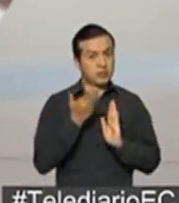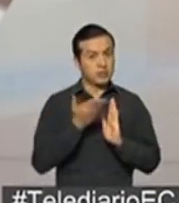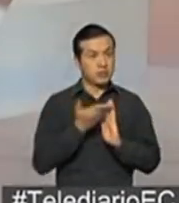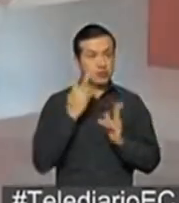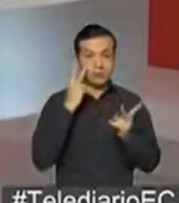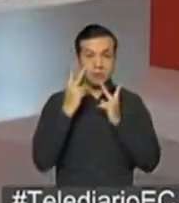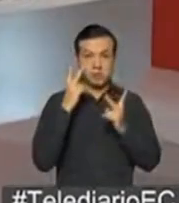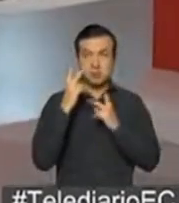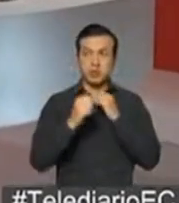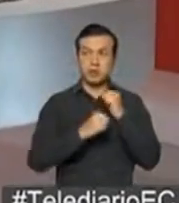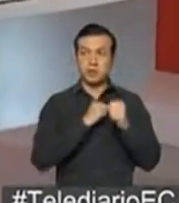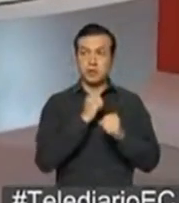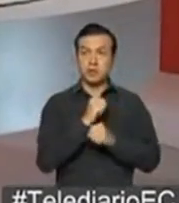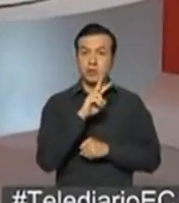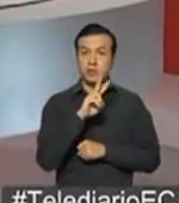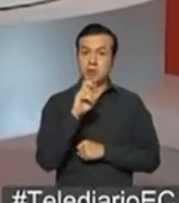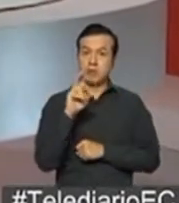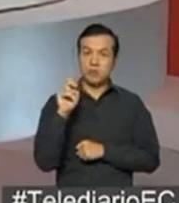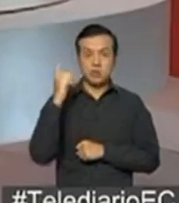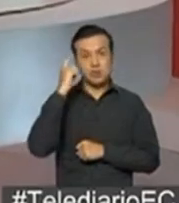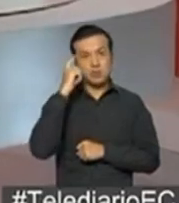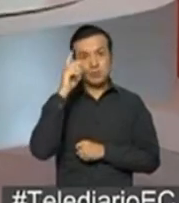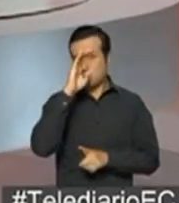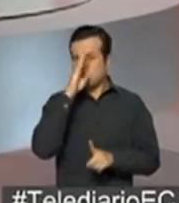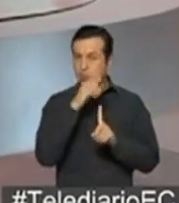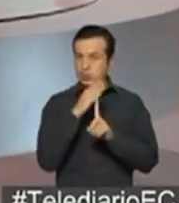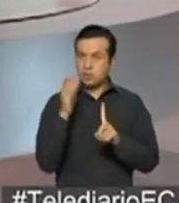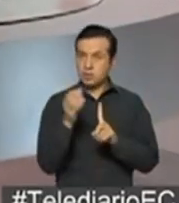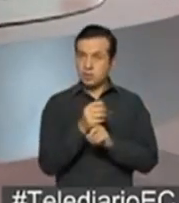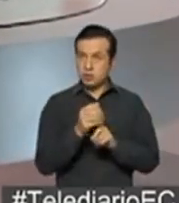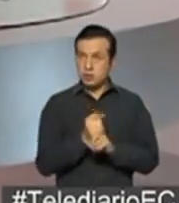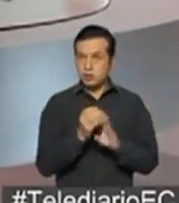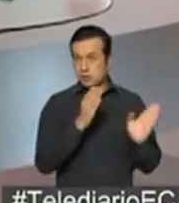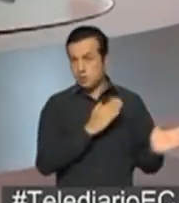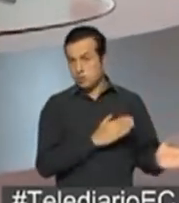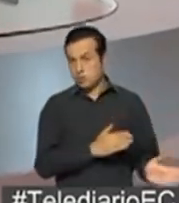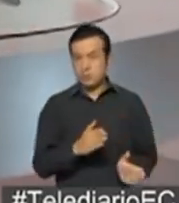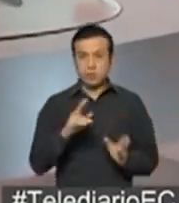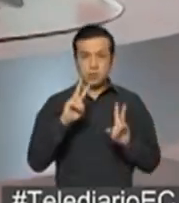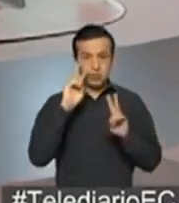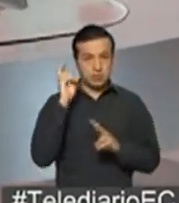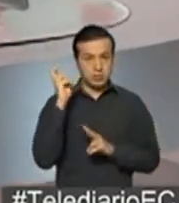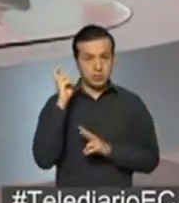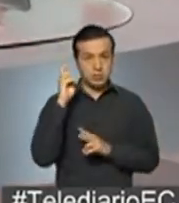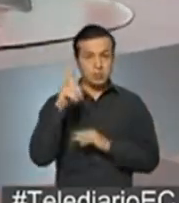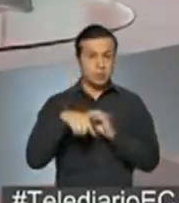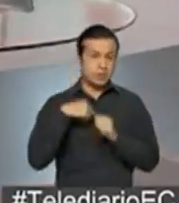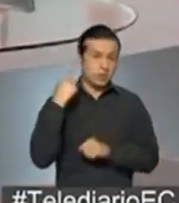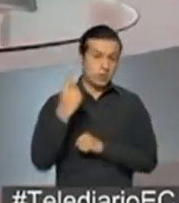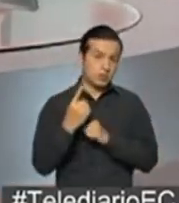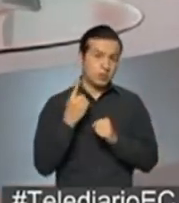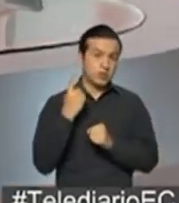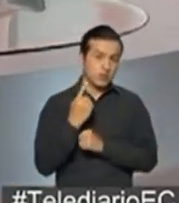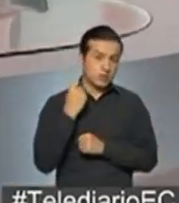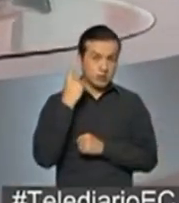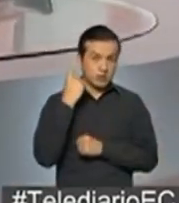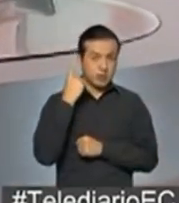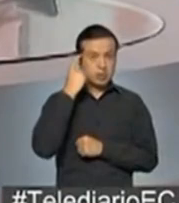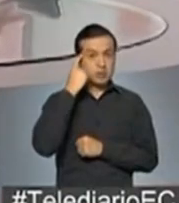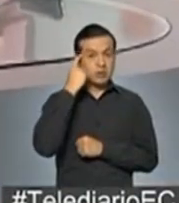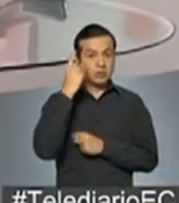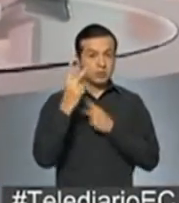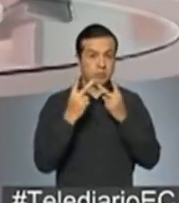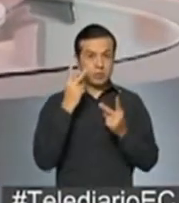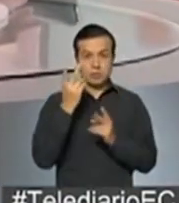¿La proyección para el año 2020 o cuáles son las metas que se han planteado para el sector turístico para el próximo año, tomando en cuenta este crecimiento de